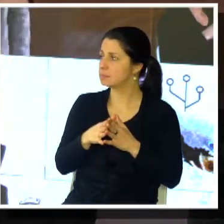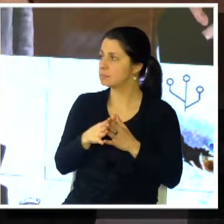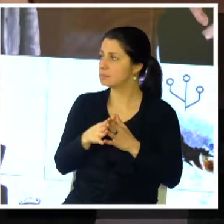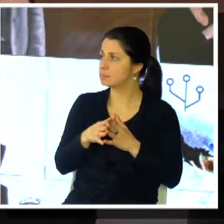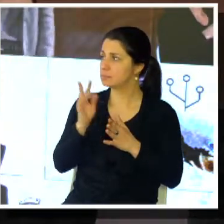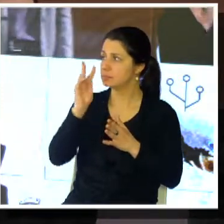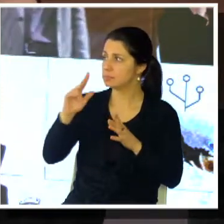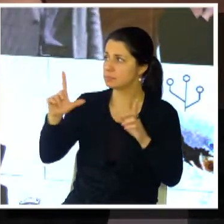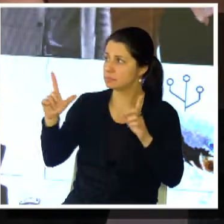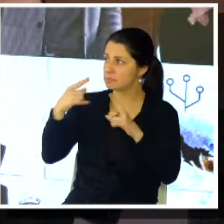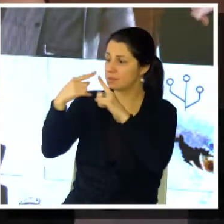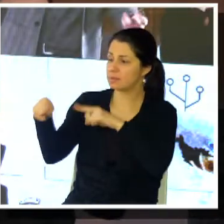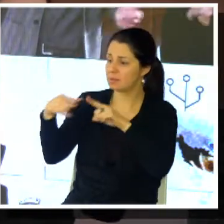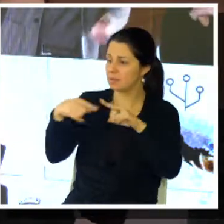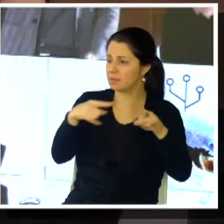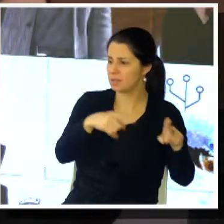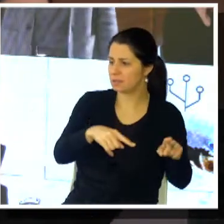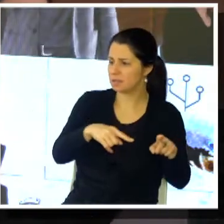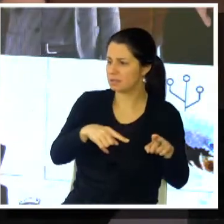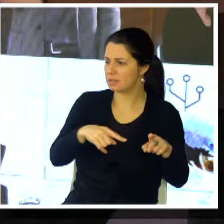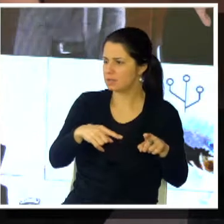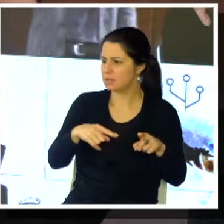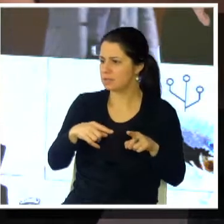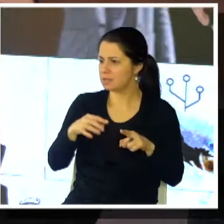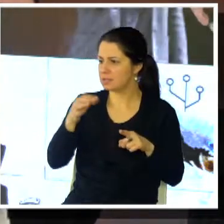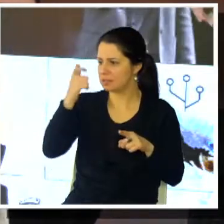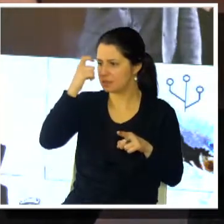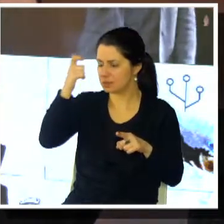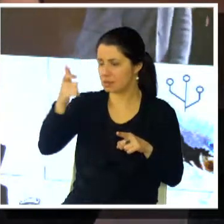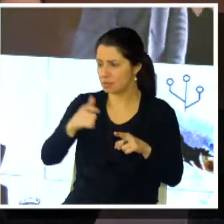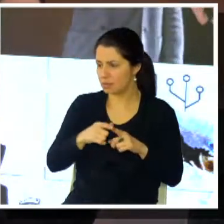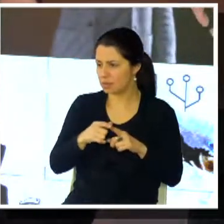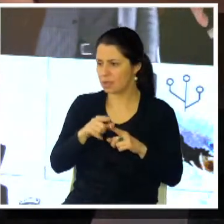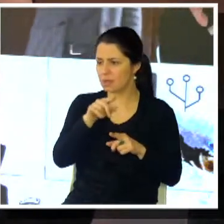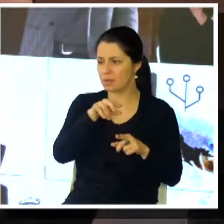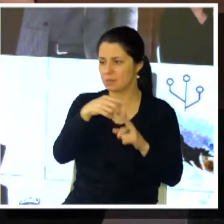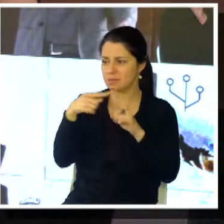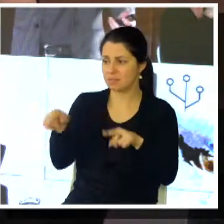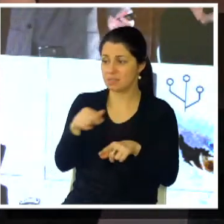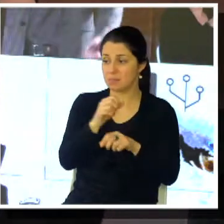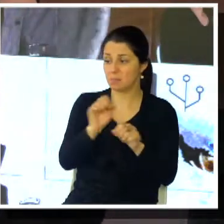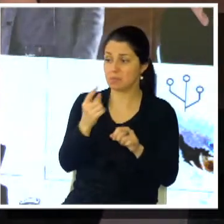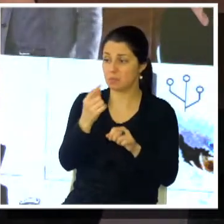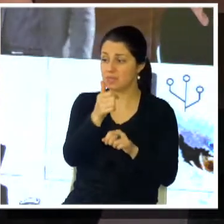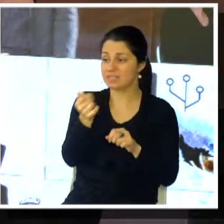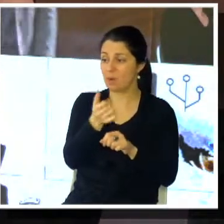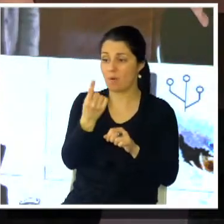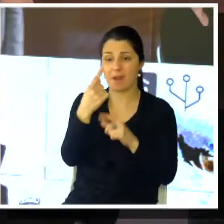hay distintas topologías, de hecho ni siquiera es solamente como la del estilo red celular, que podría ser una estrella.